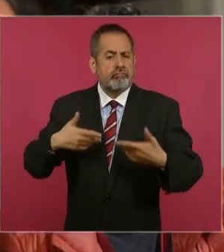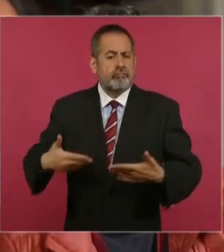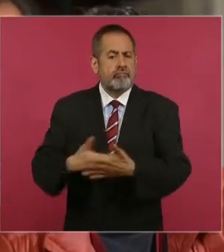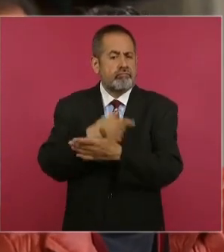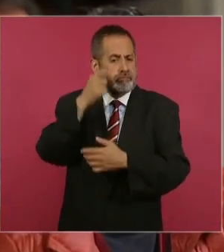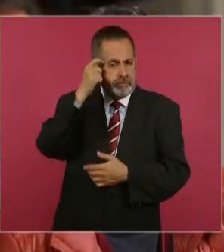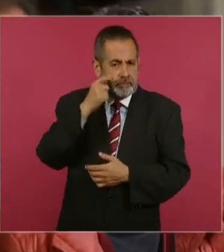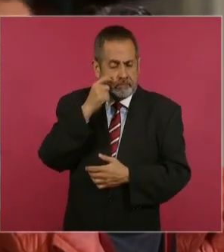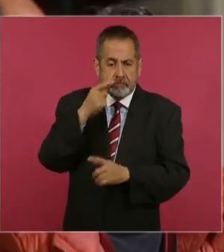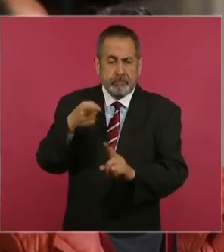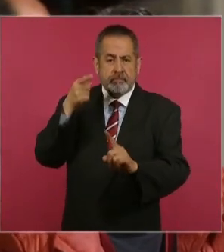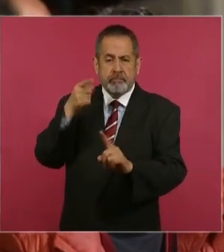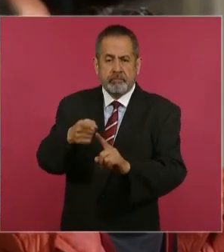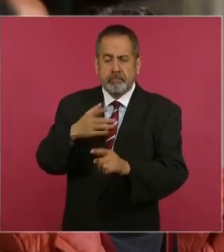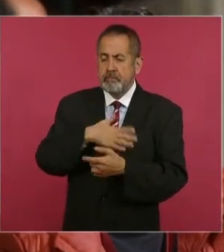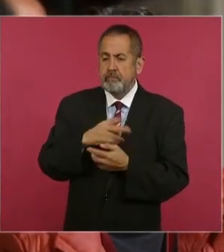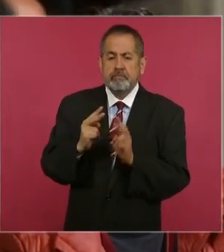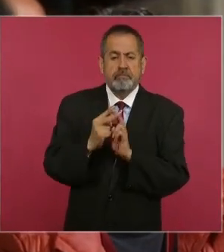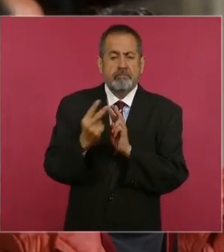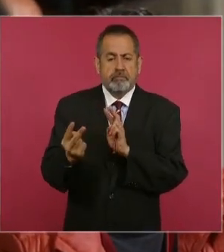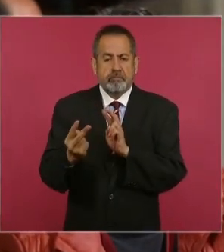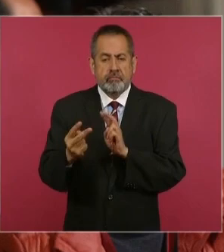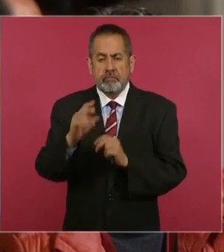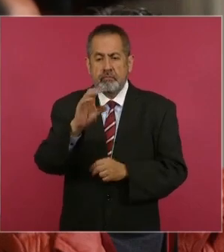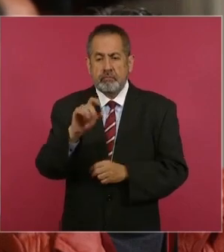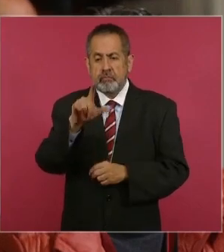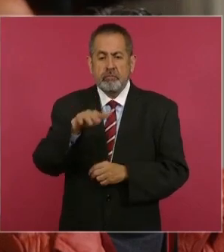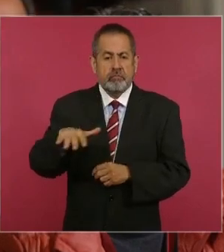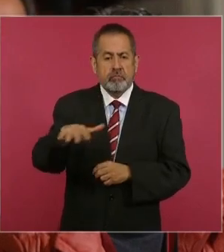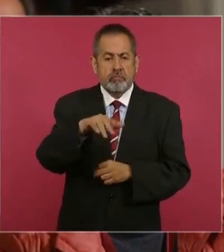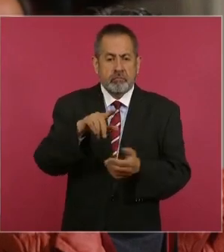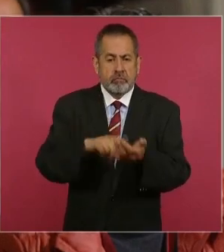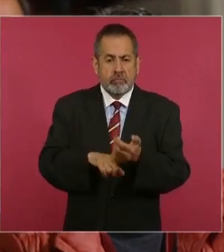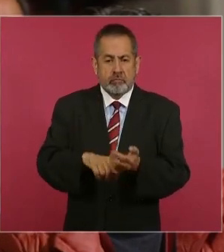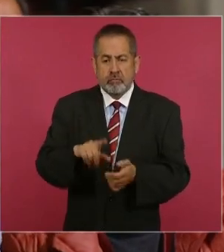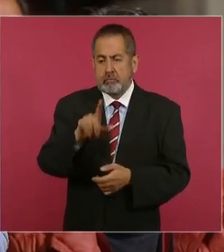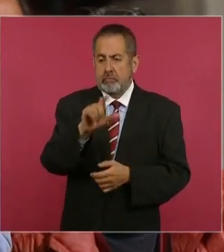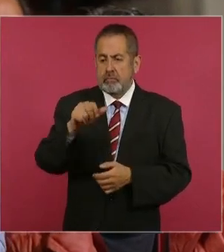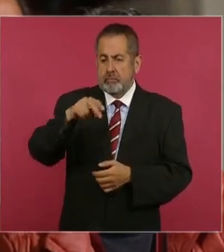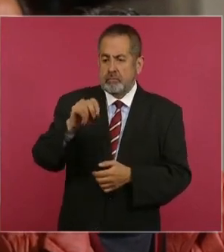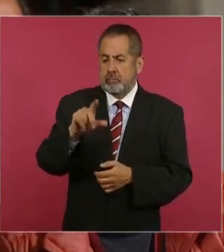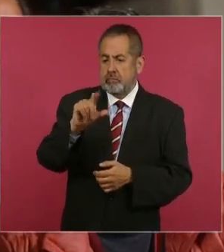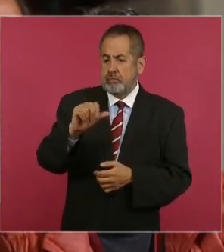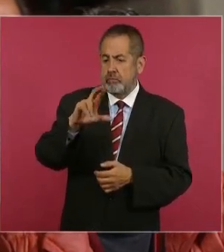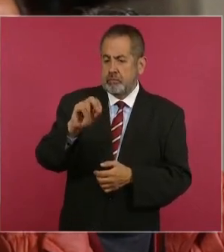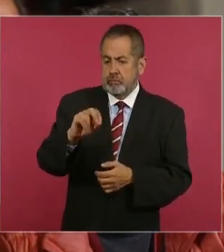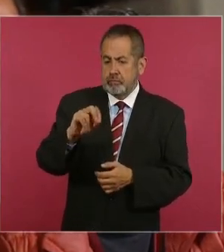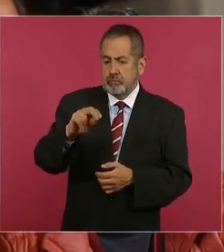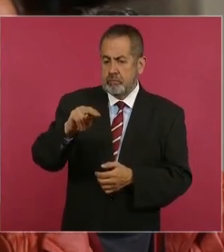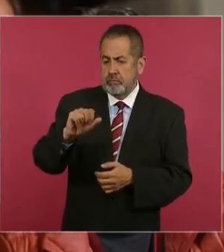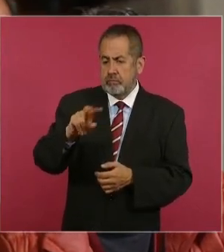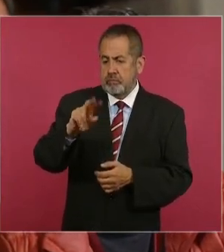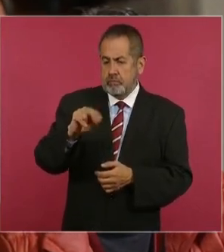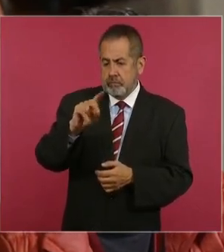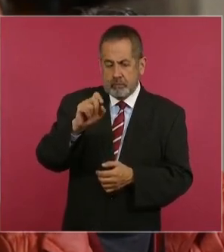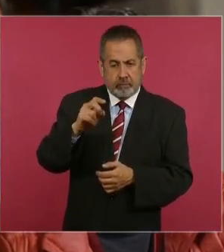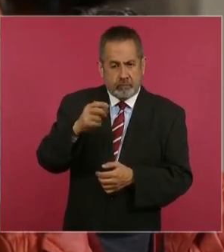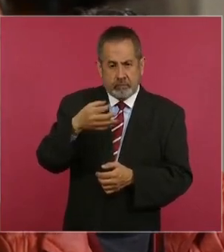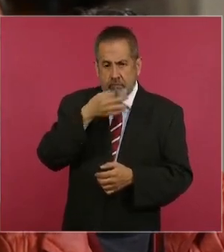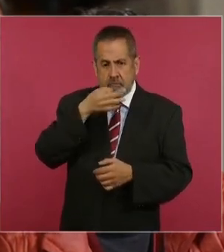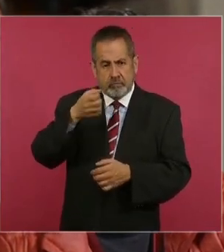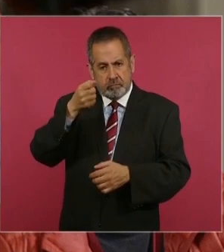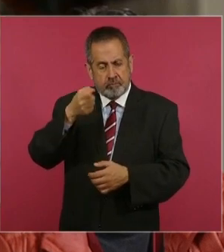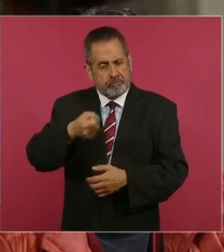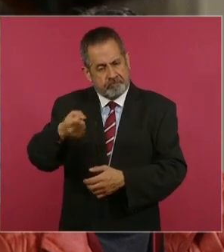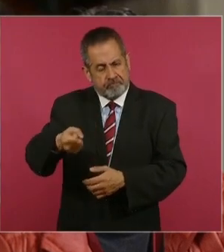Guerrero y principalmente a mis vecinos de la colonia ya no largo de Navidad Les envío un saludo y